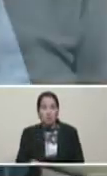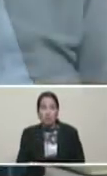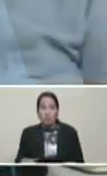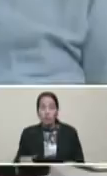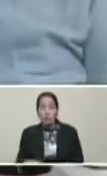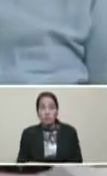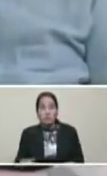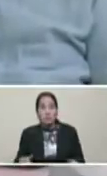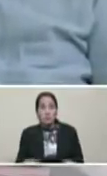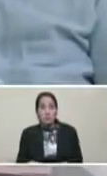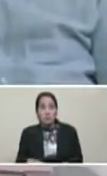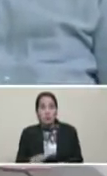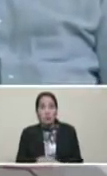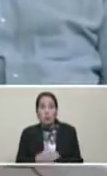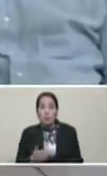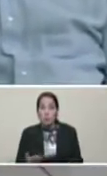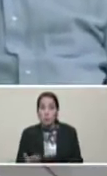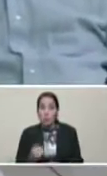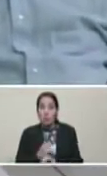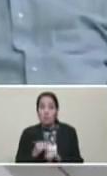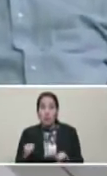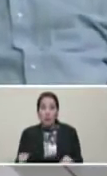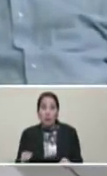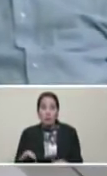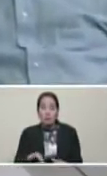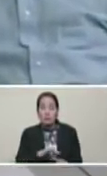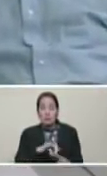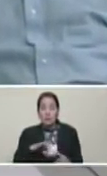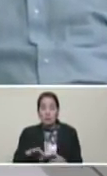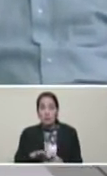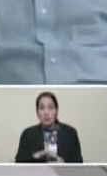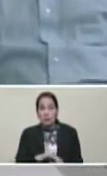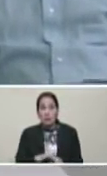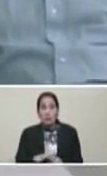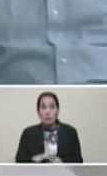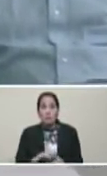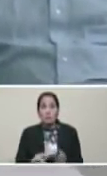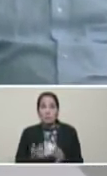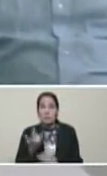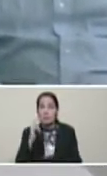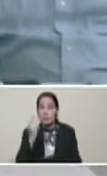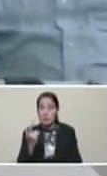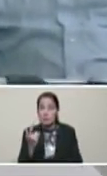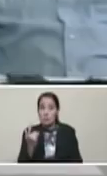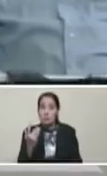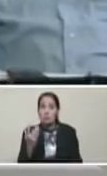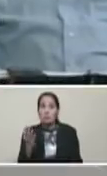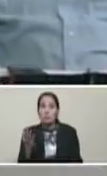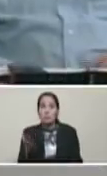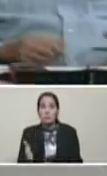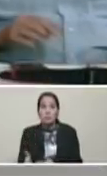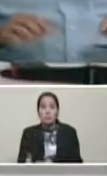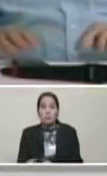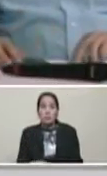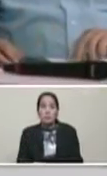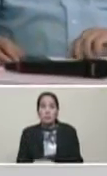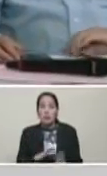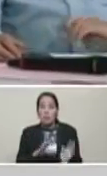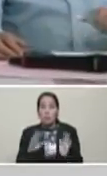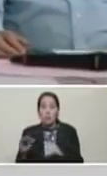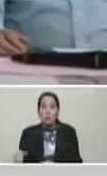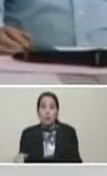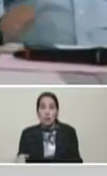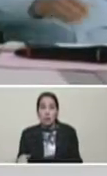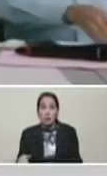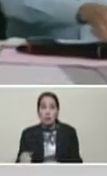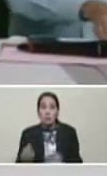porque es ella no se llene de semilla en este ciclo de siembra y apoyar llegar